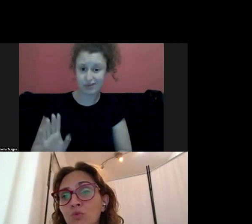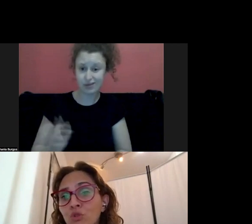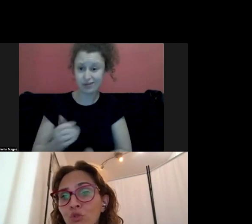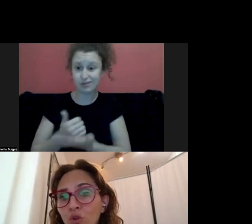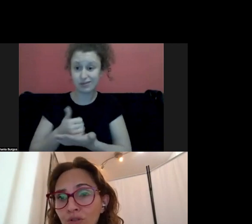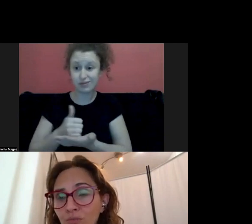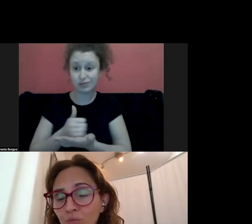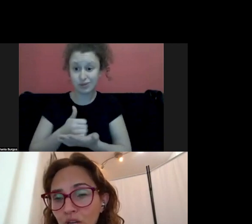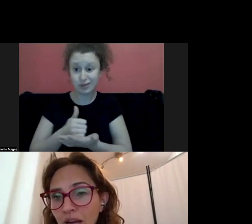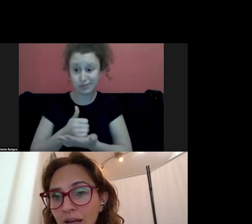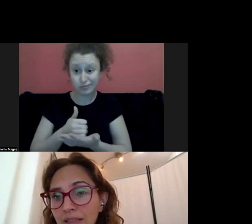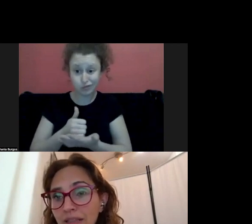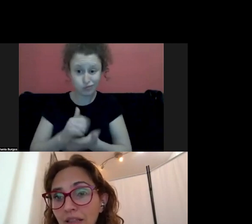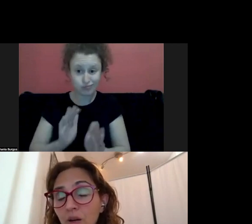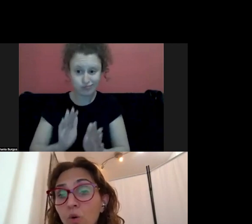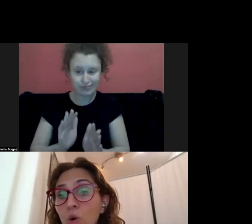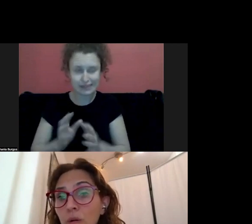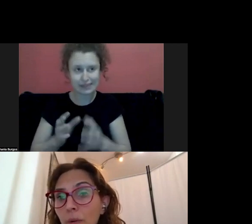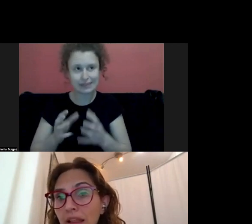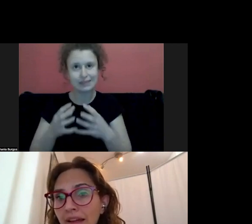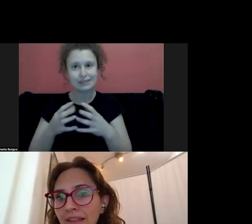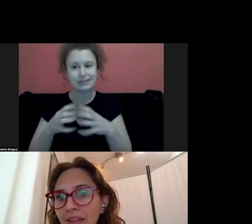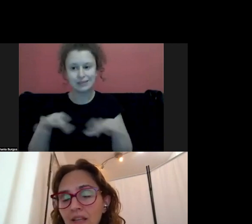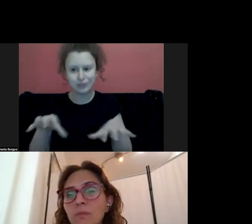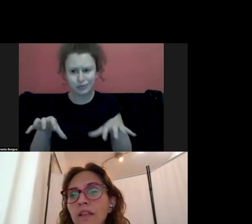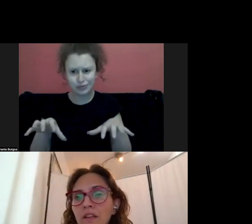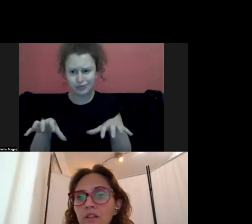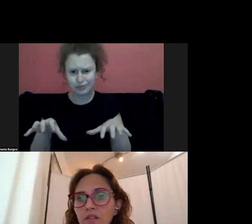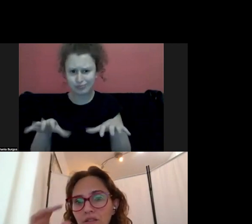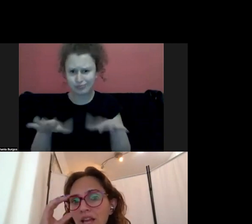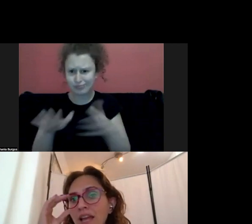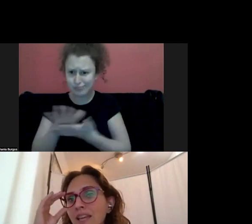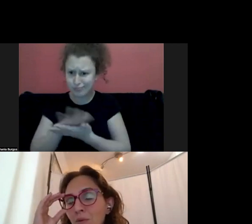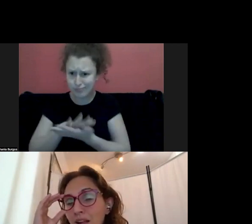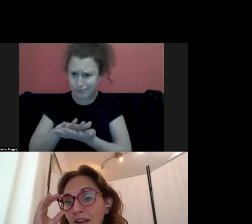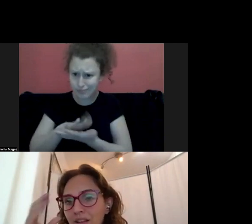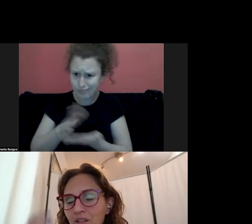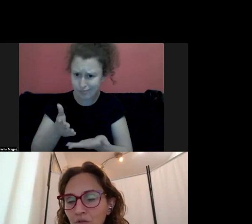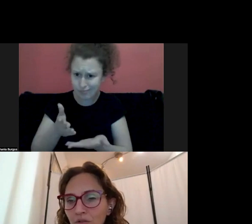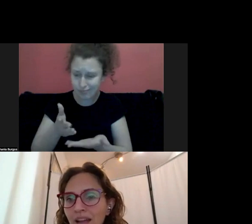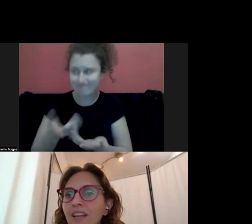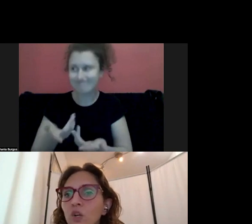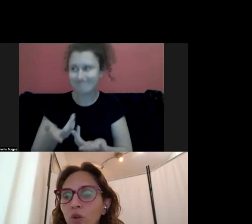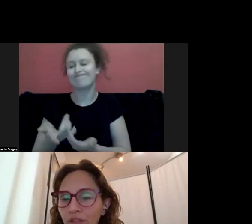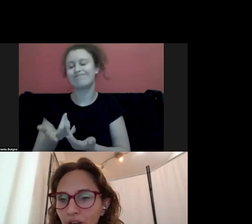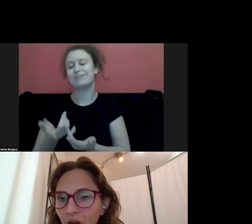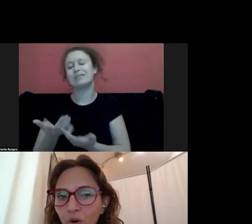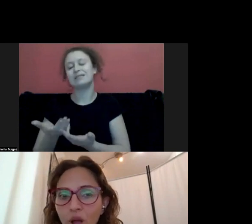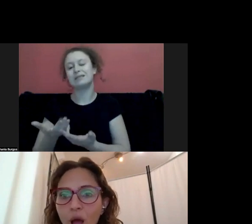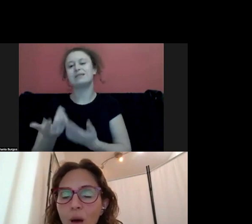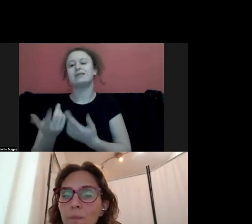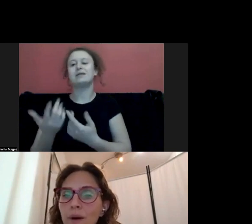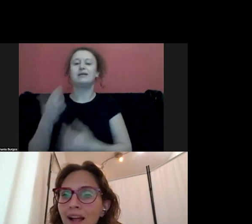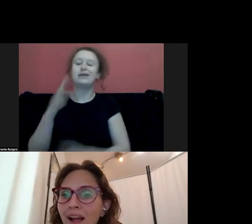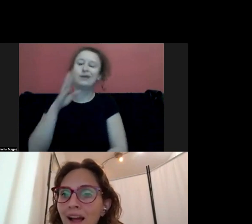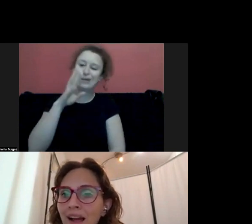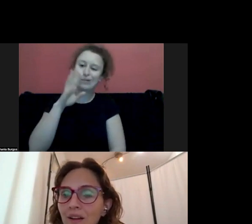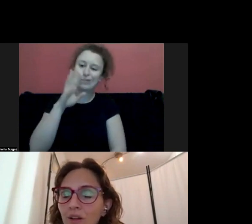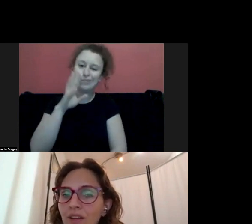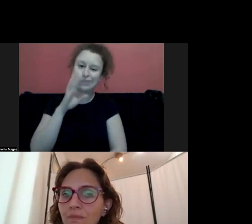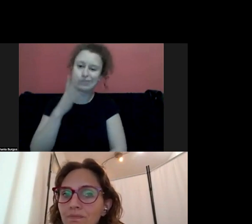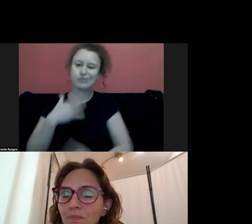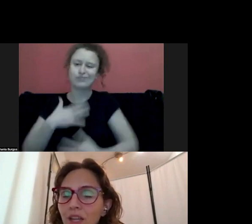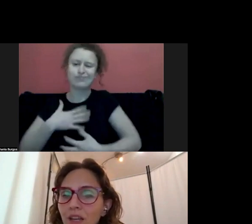genera mucho dolor y mucha culpabilidad en las madres. Y hay que hablar de esto, hay que conocerlo,